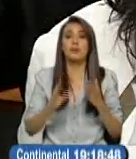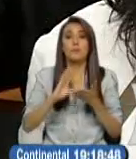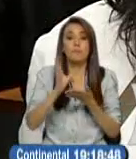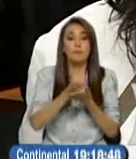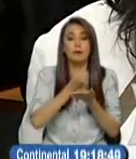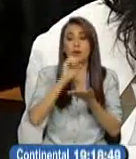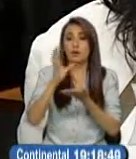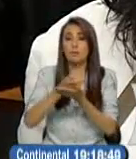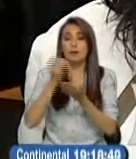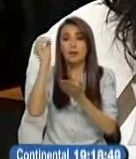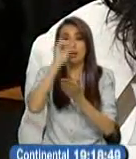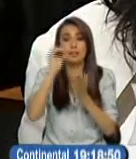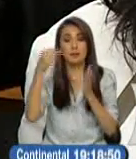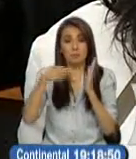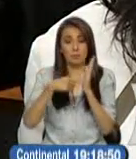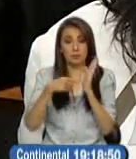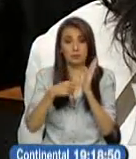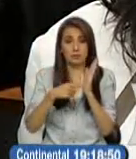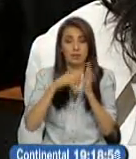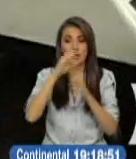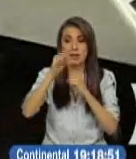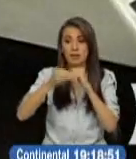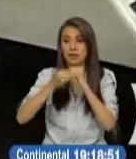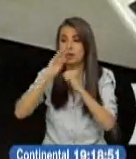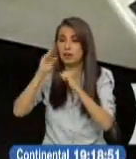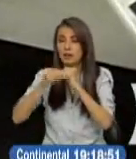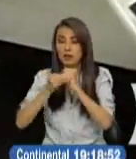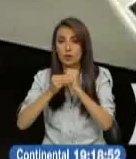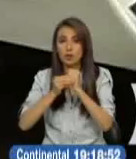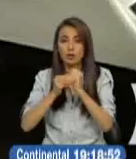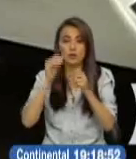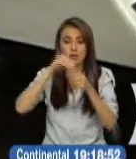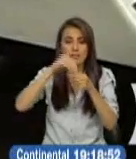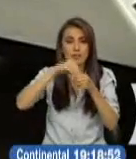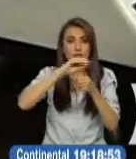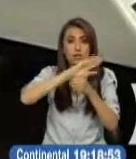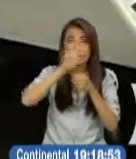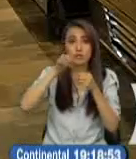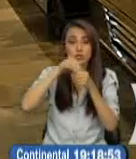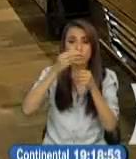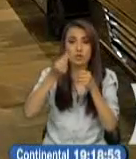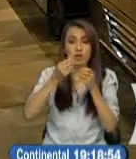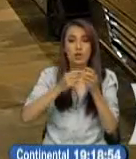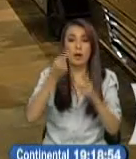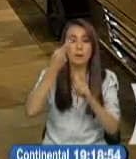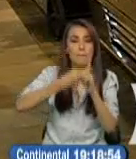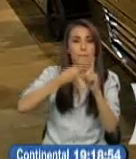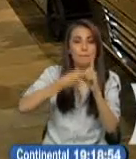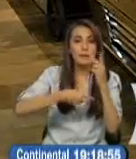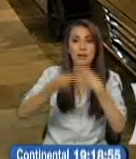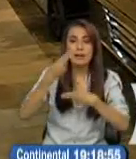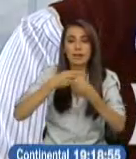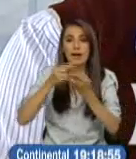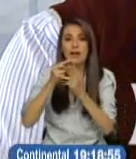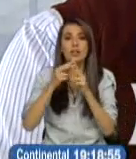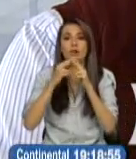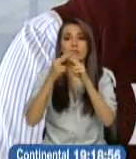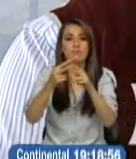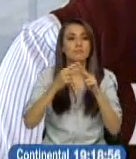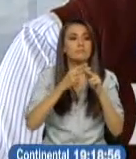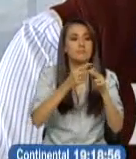recaudación tributaria y los depósitos, el objetivo deberá enfocarse en colocar esos recursos en el mercado, pero a manera de crédito productivo.